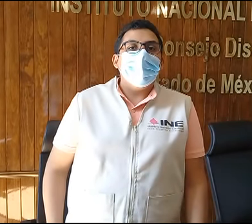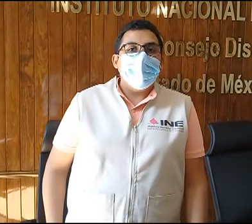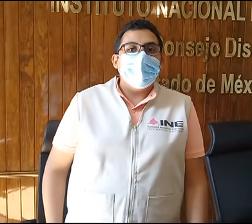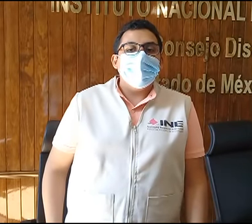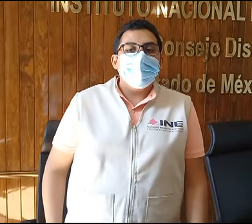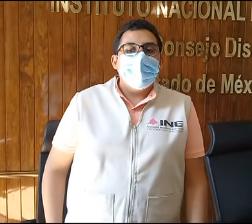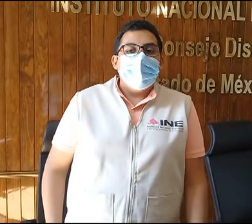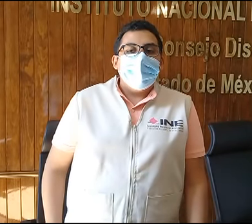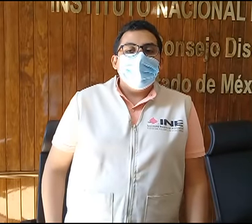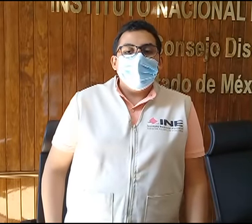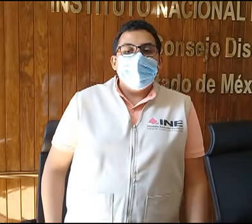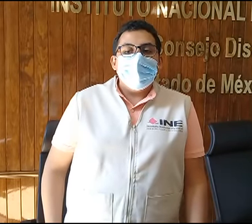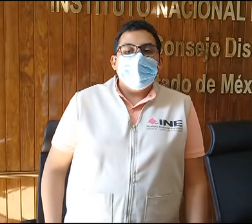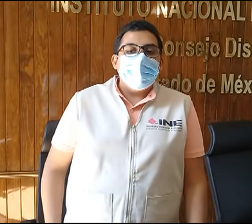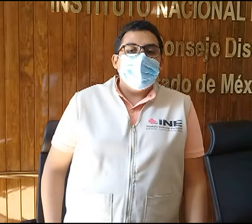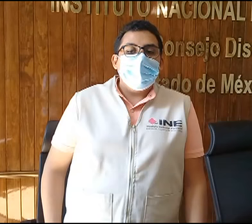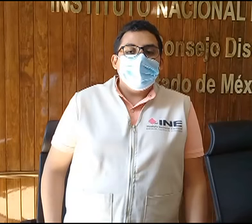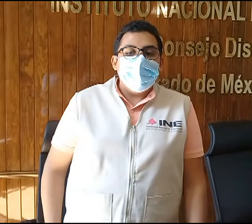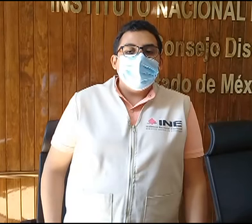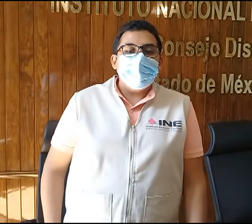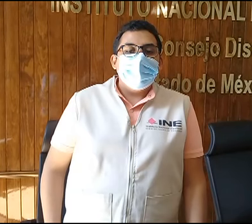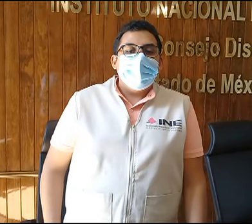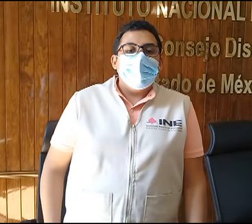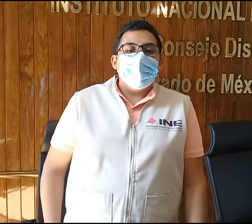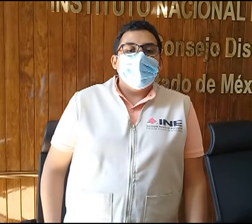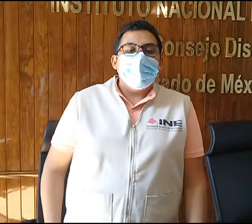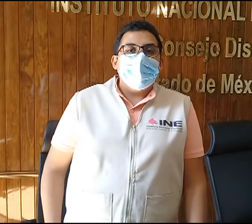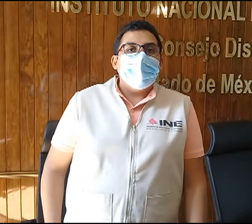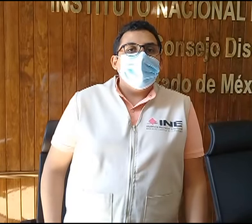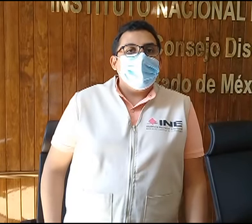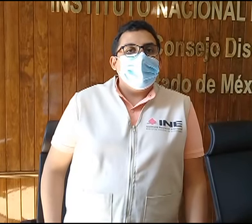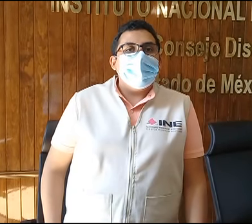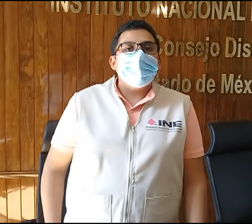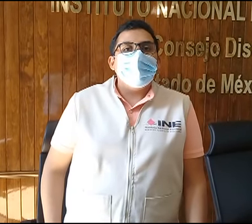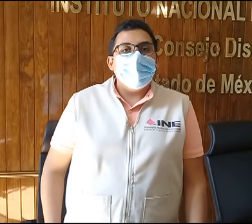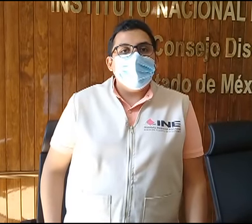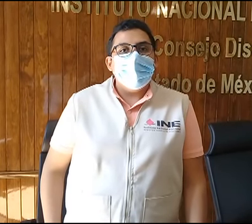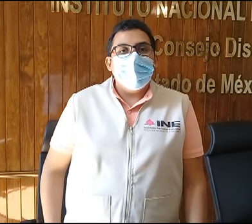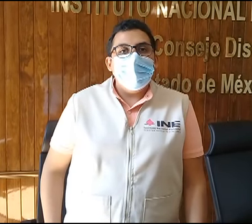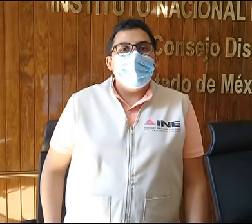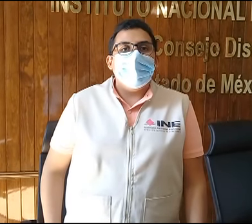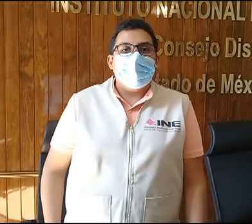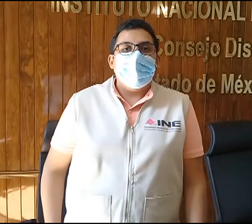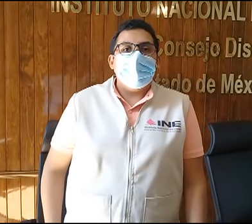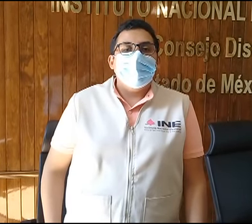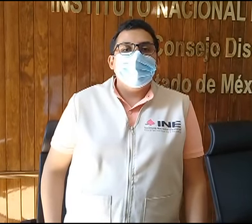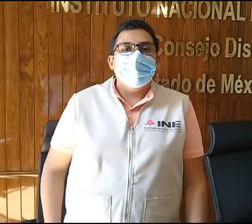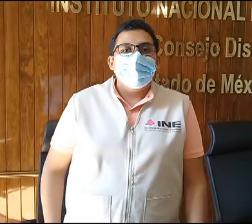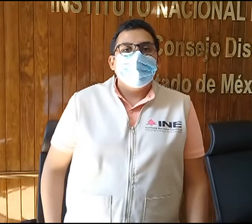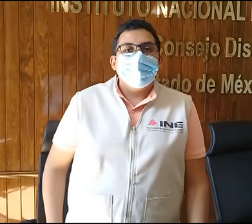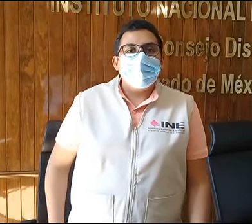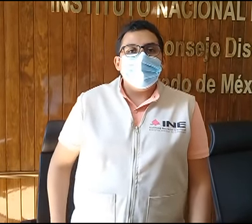en Lubianos y finalmente el día viernes va a acudir a la localidad de San Pedro Limón, en Tlatlaya.